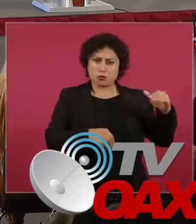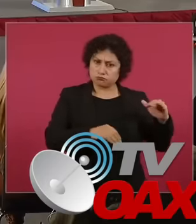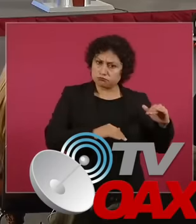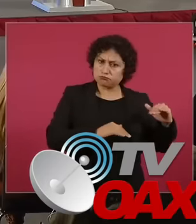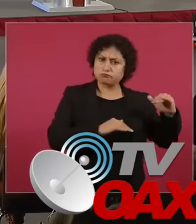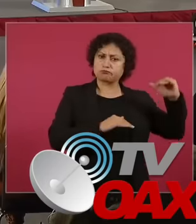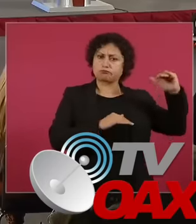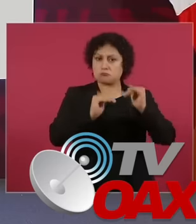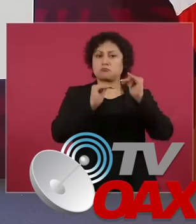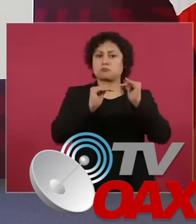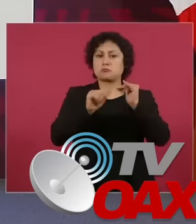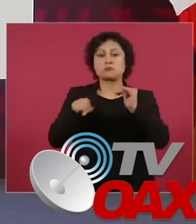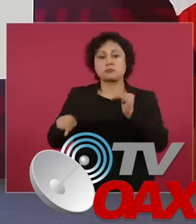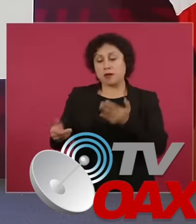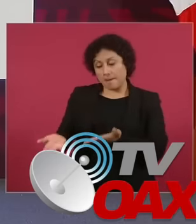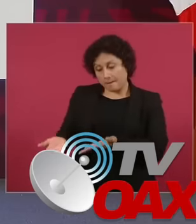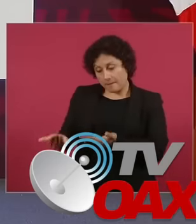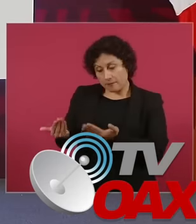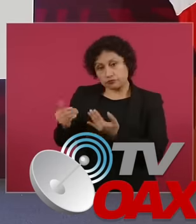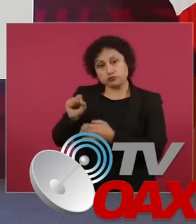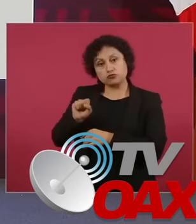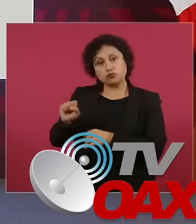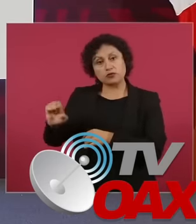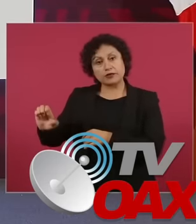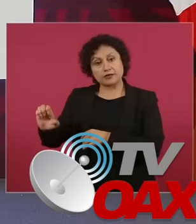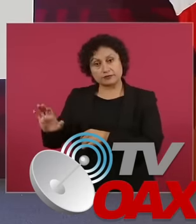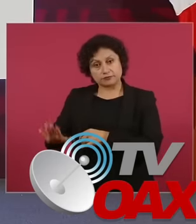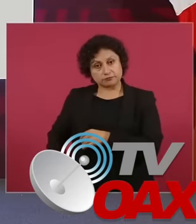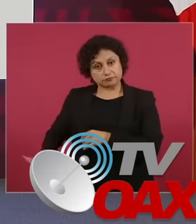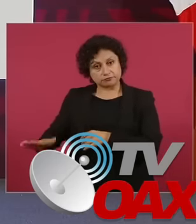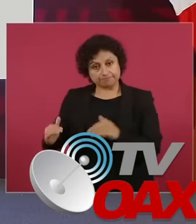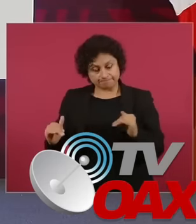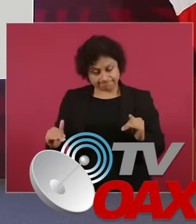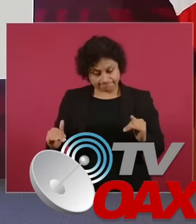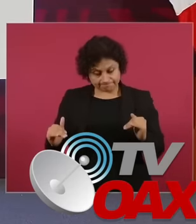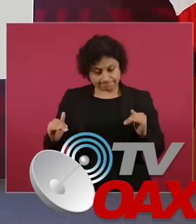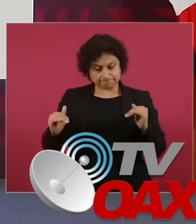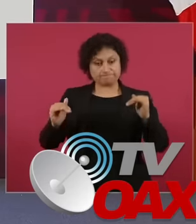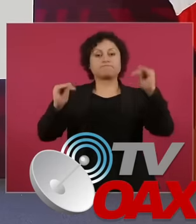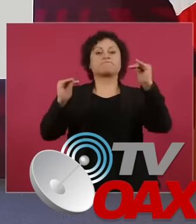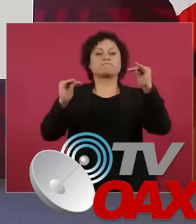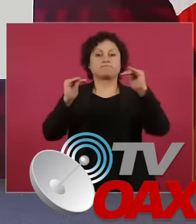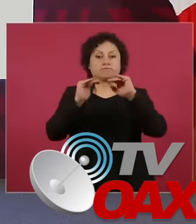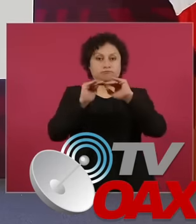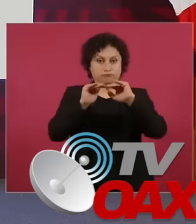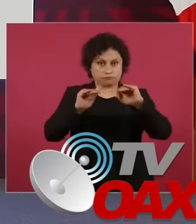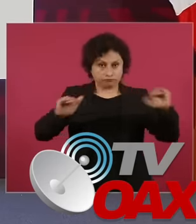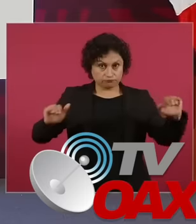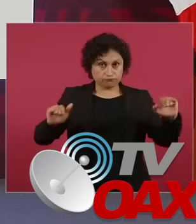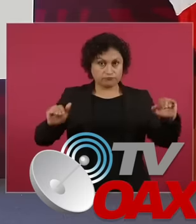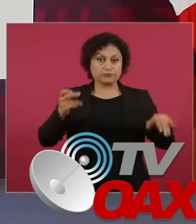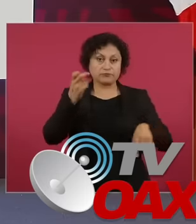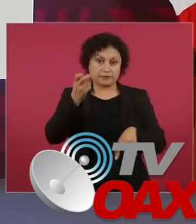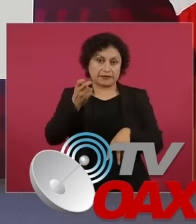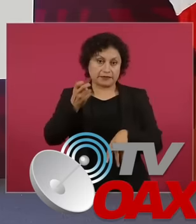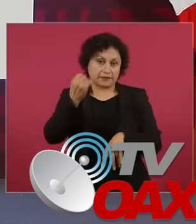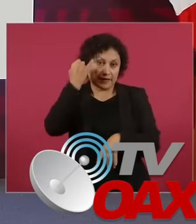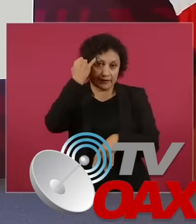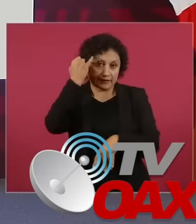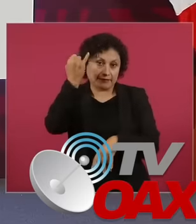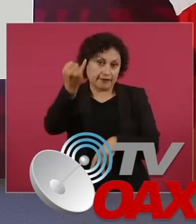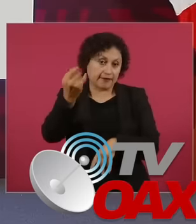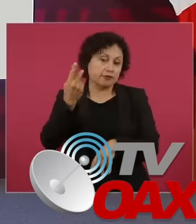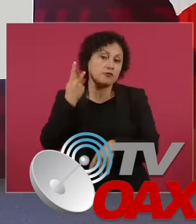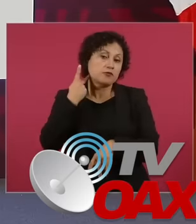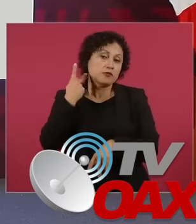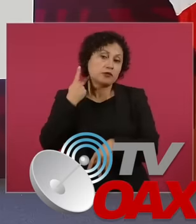y también el sur-sureste. Ese es el planteamiento, esa es la estrategia que nos está